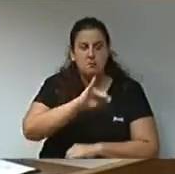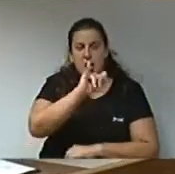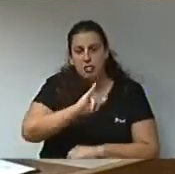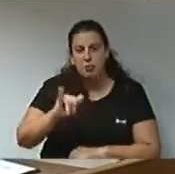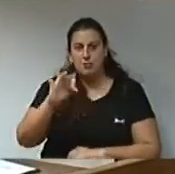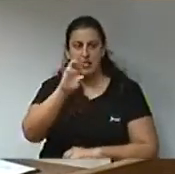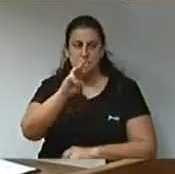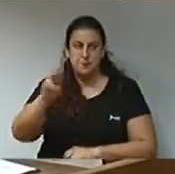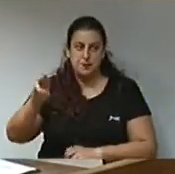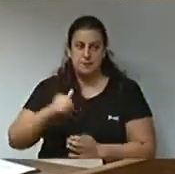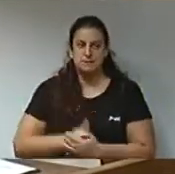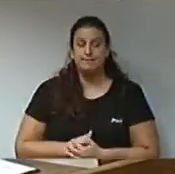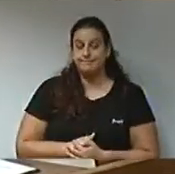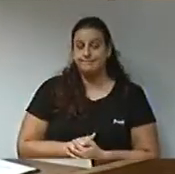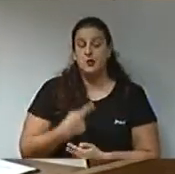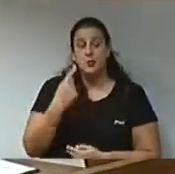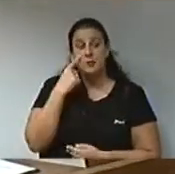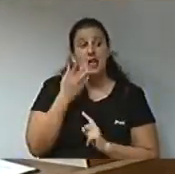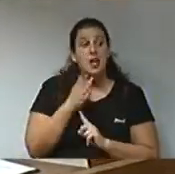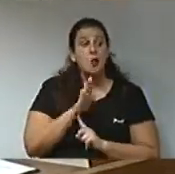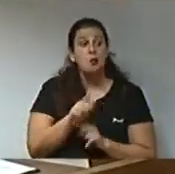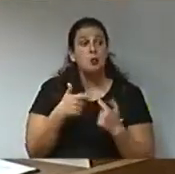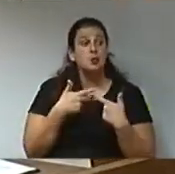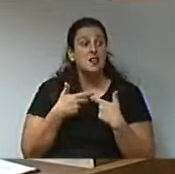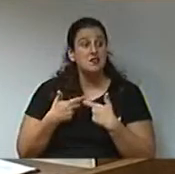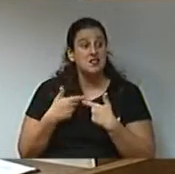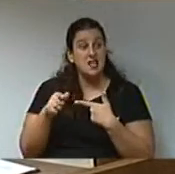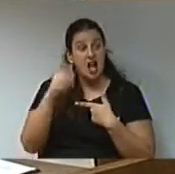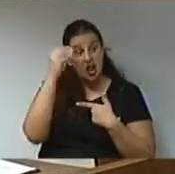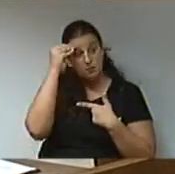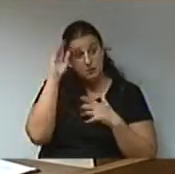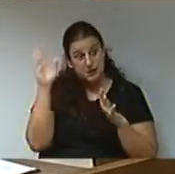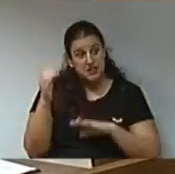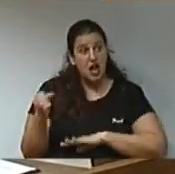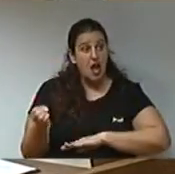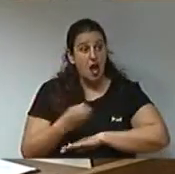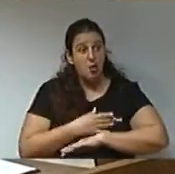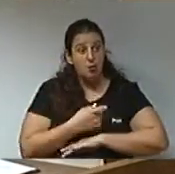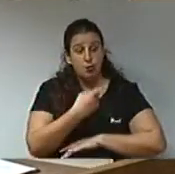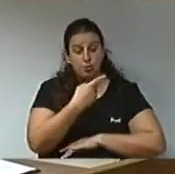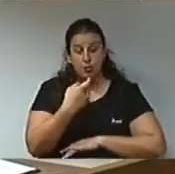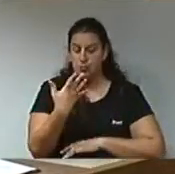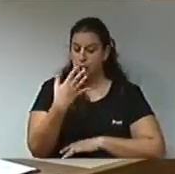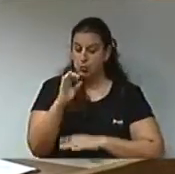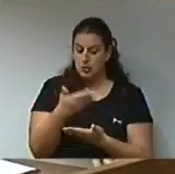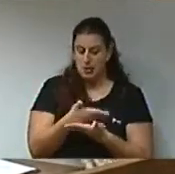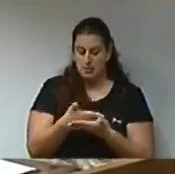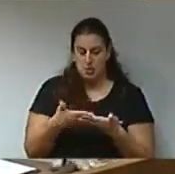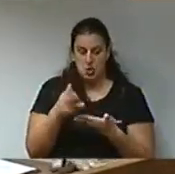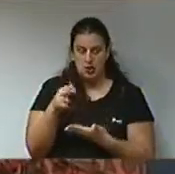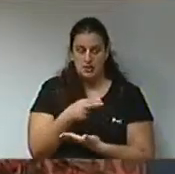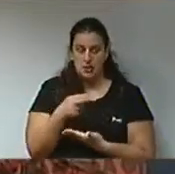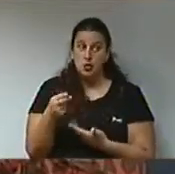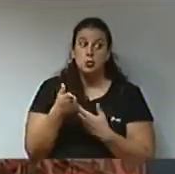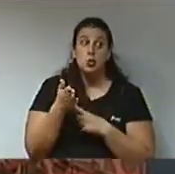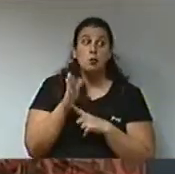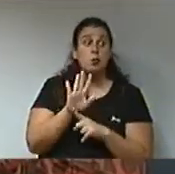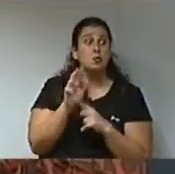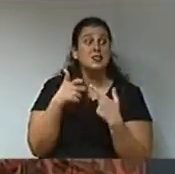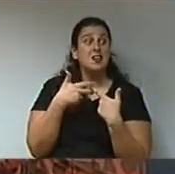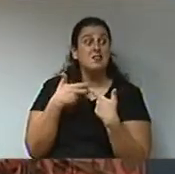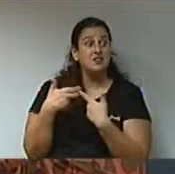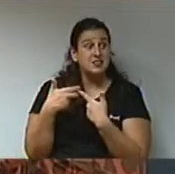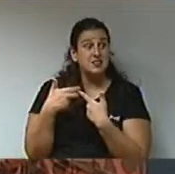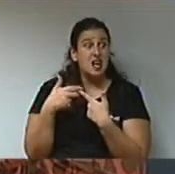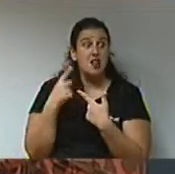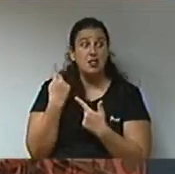mire, la propuesta fiscal que usted plantea supone un ahorro de 150 millones de euros. La propuesta fiscal que